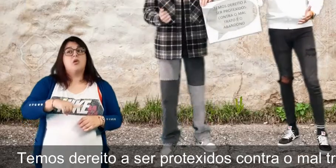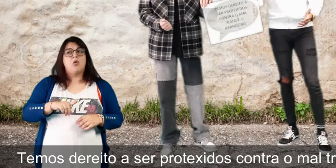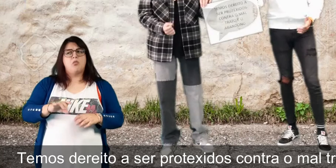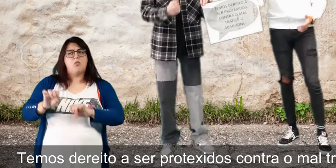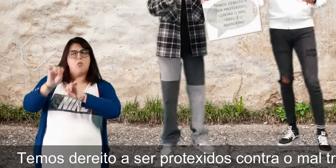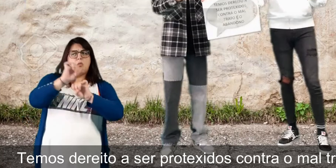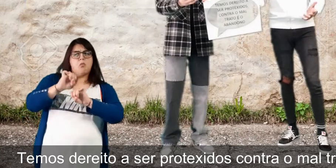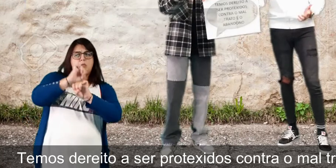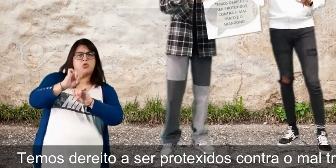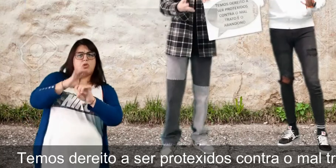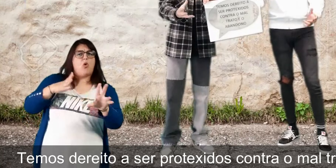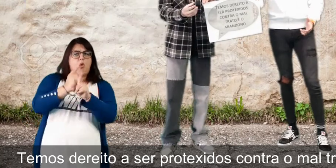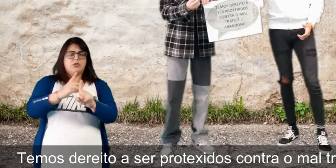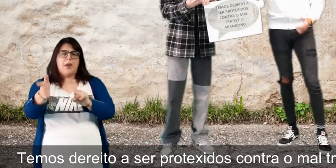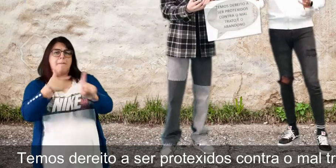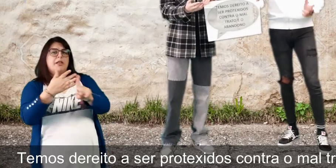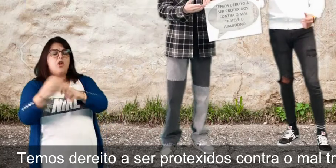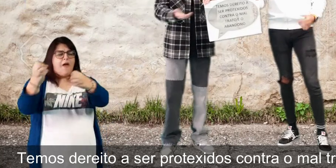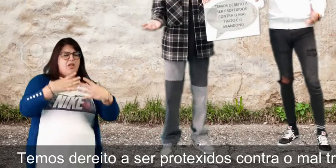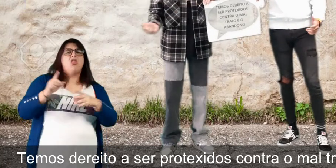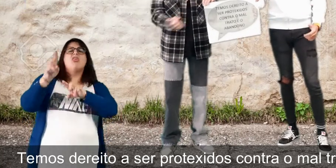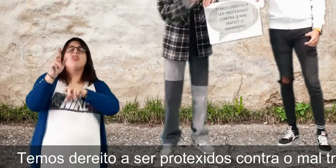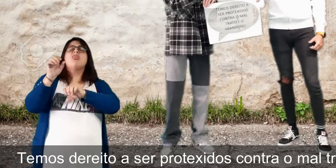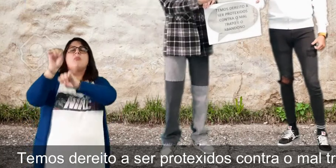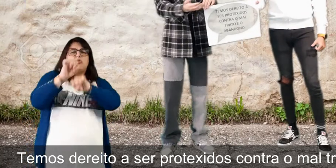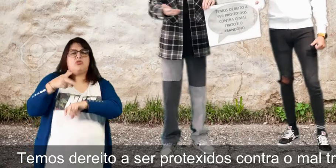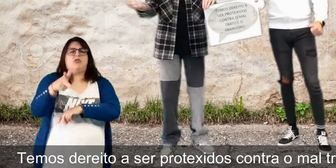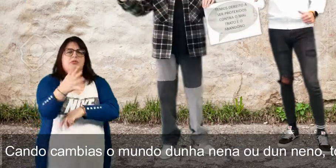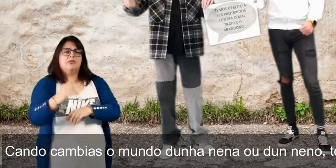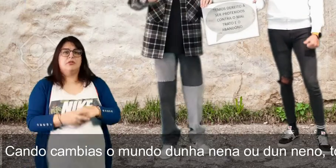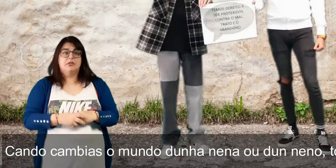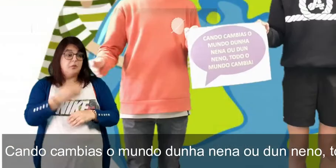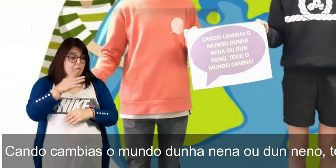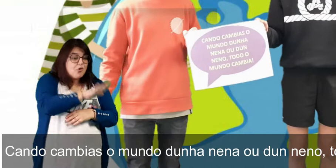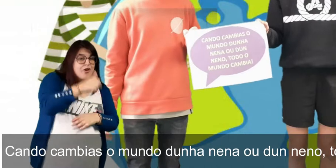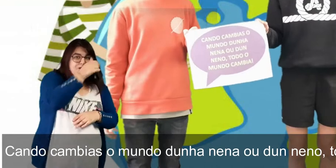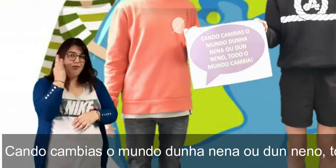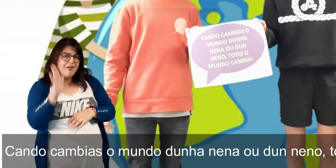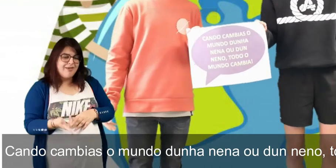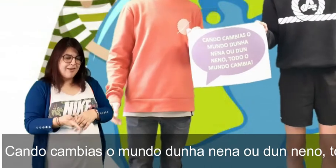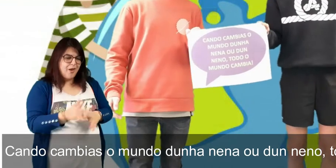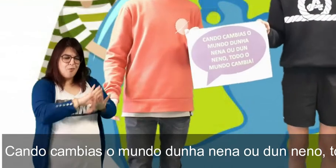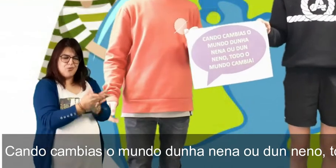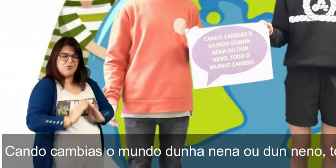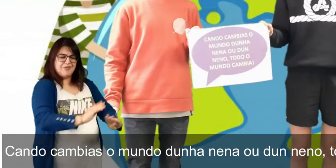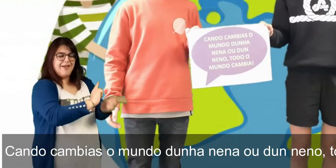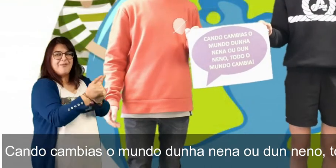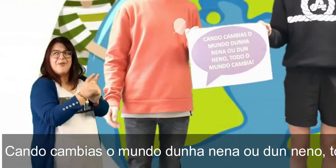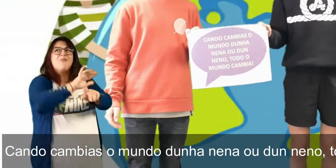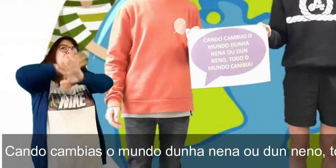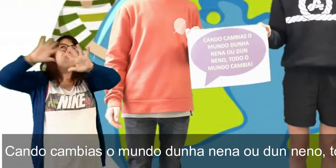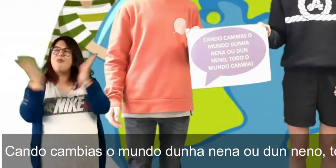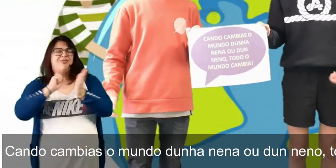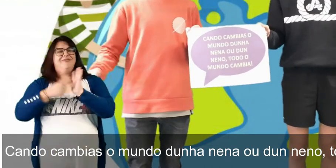Temos dereitos a ser protegidos contra o maltrato e o abandono. Cando cambias o mundo dunha nena ou